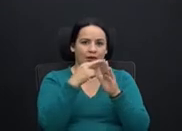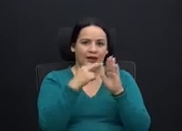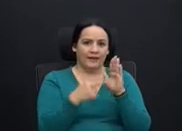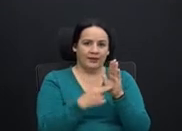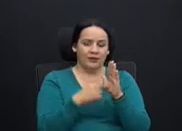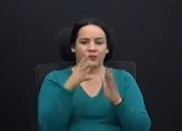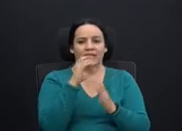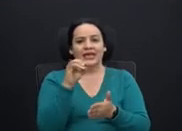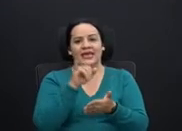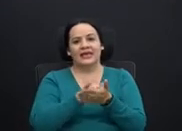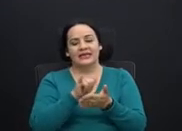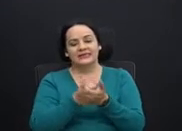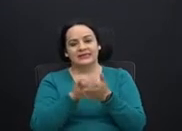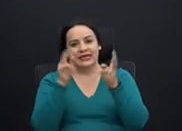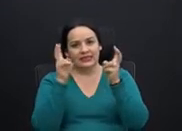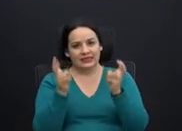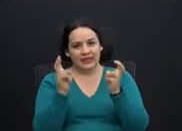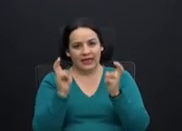Obviamente este tema